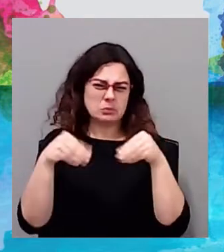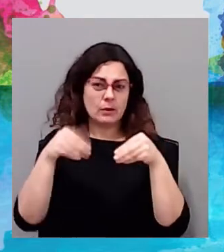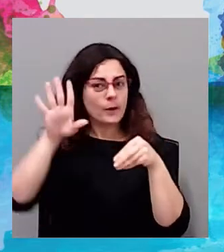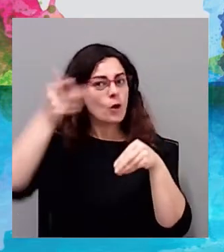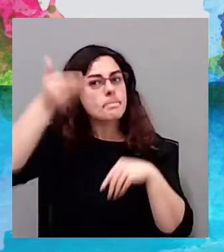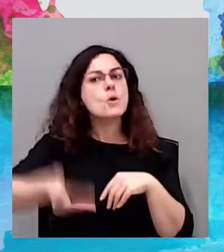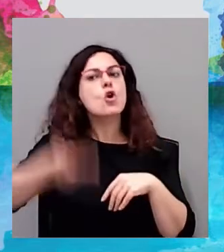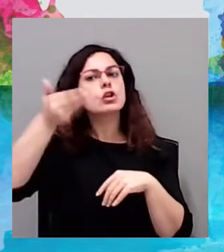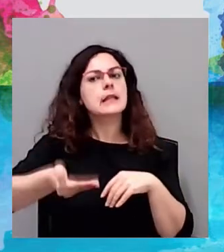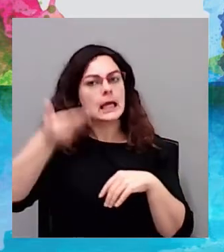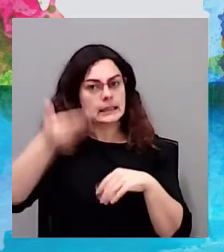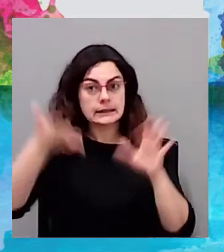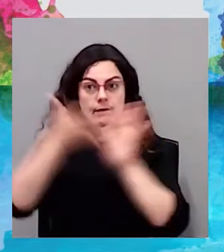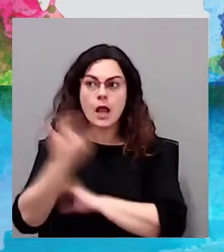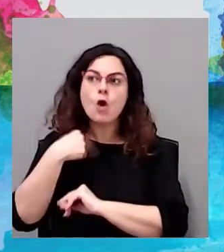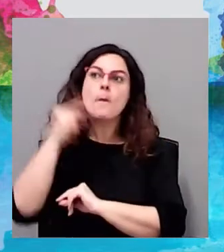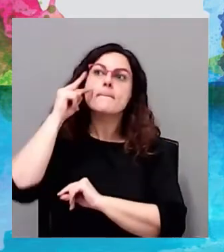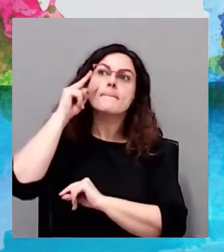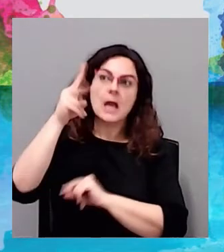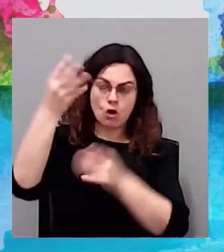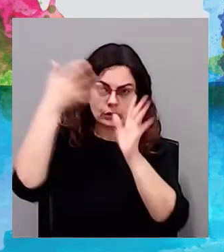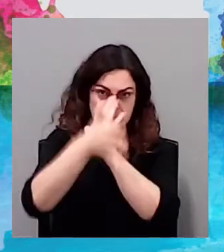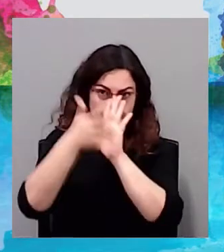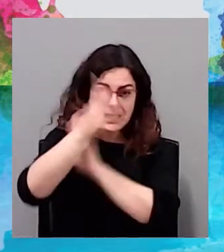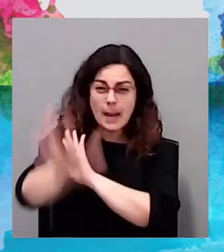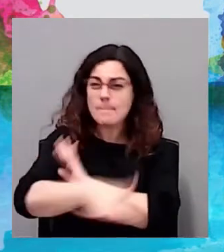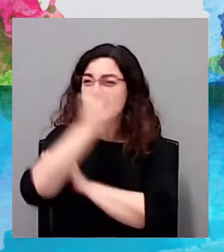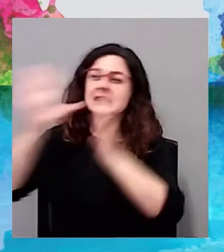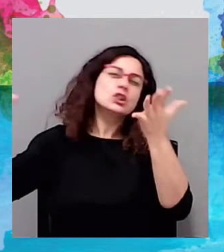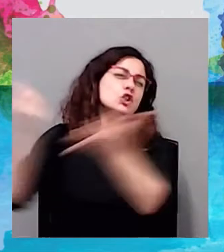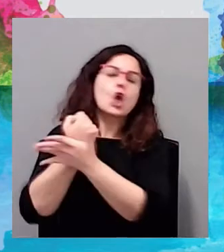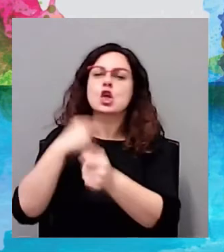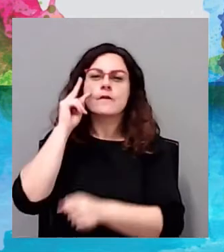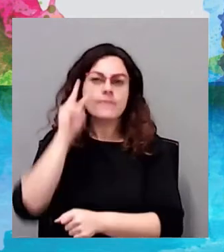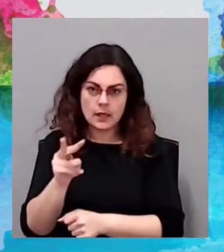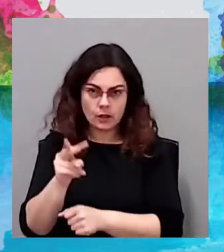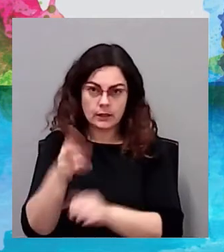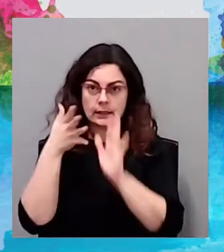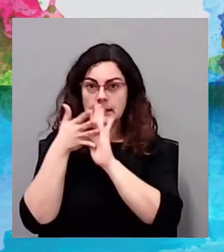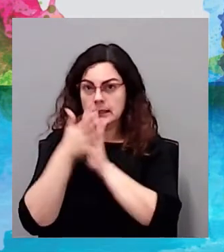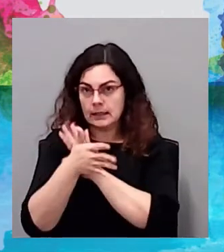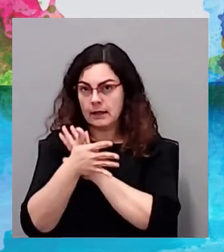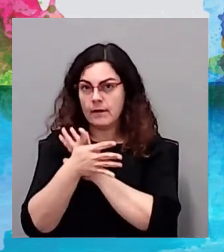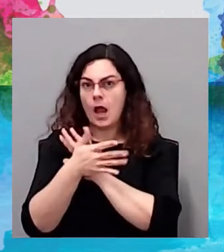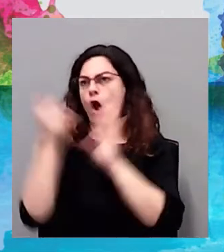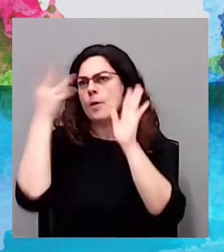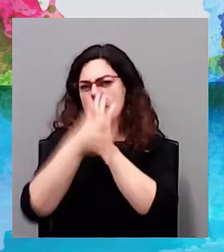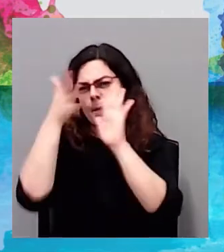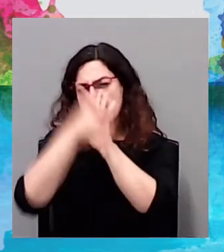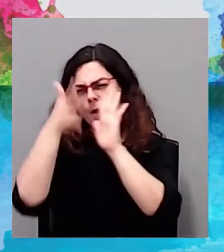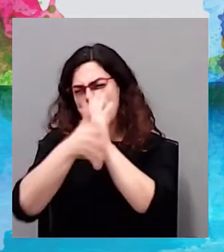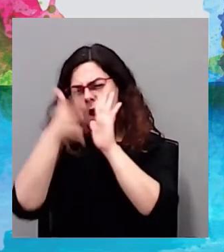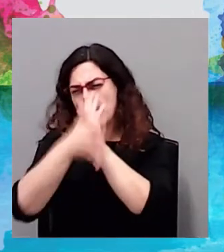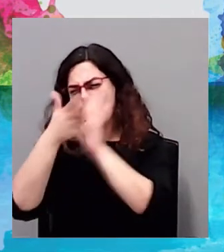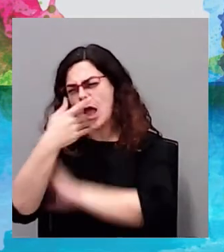no solo escribir solo lo que se ve, sino describir todo lo que se ve. No podemos, y eso implica muchas cosas, implica los juicios de valor,